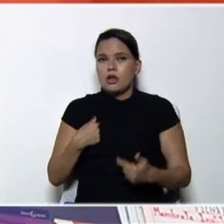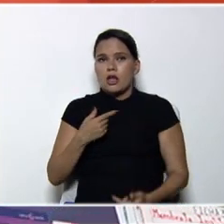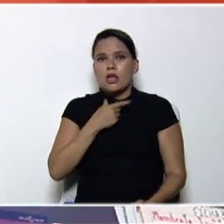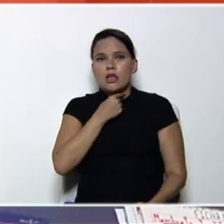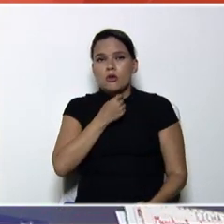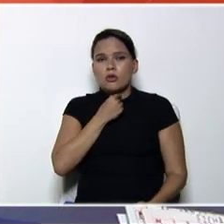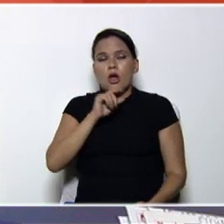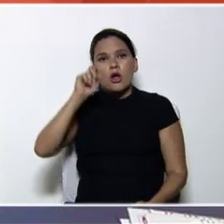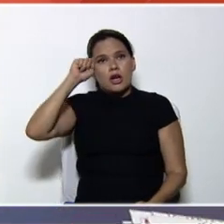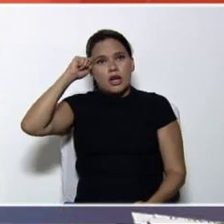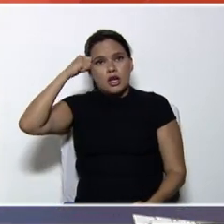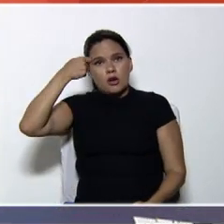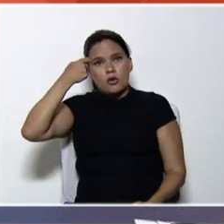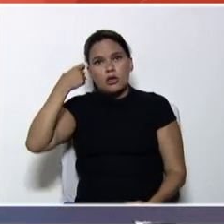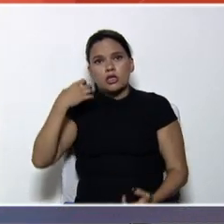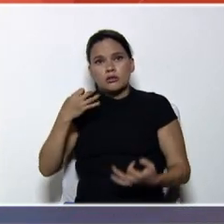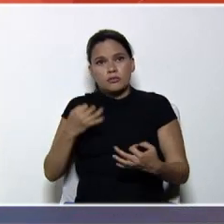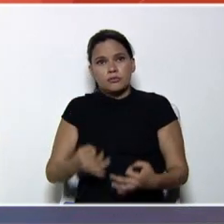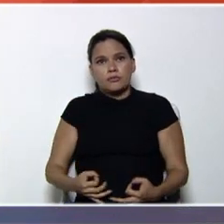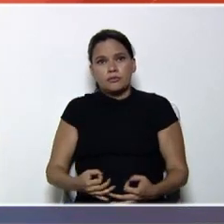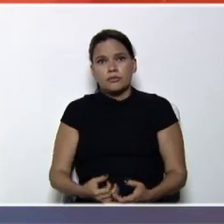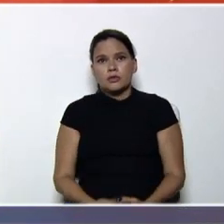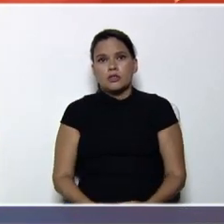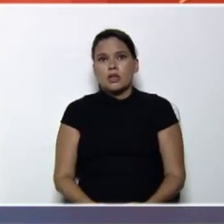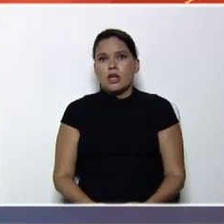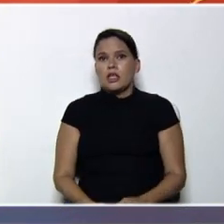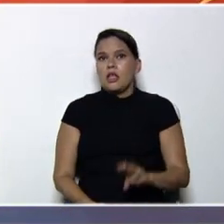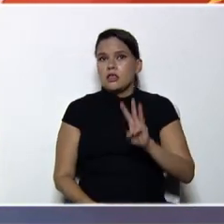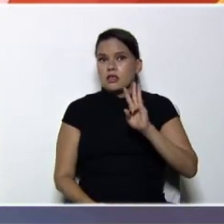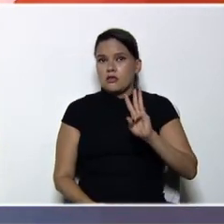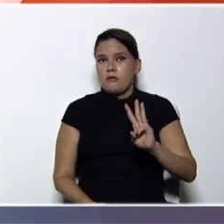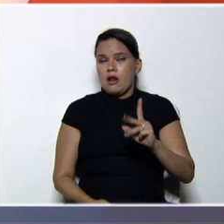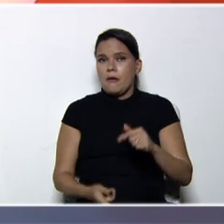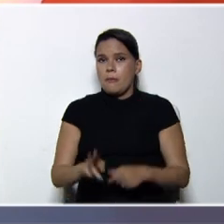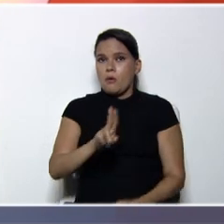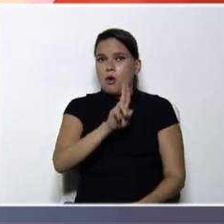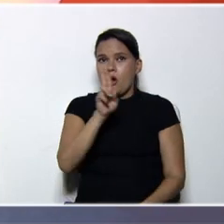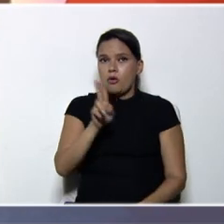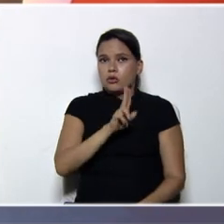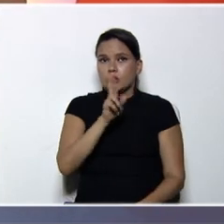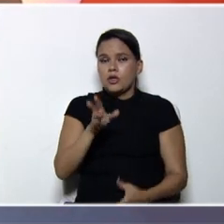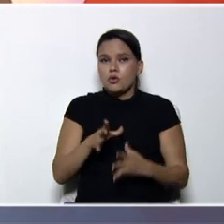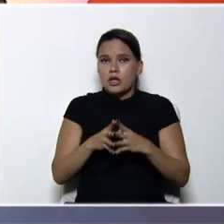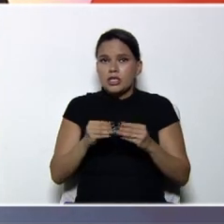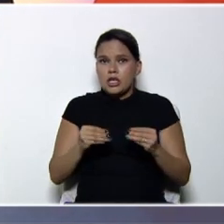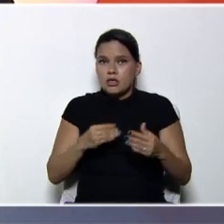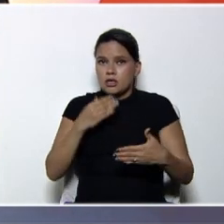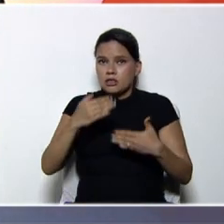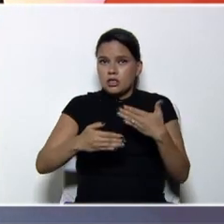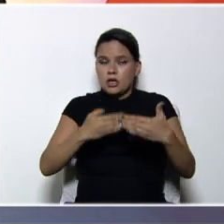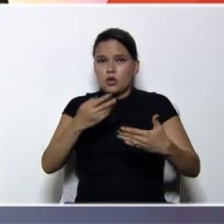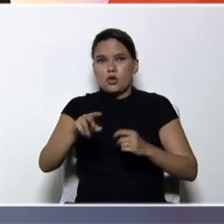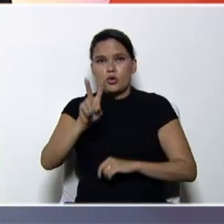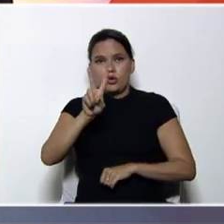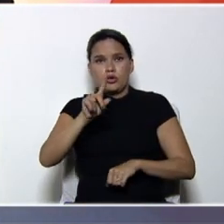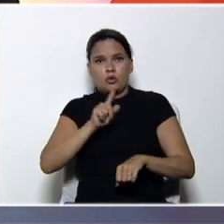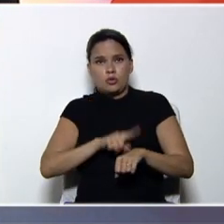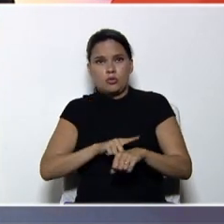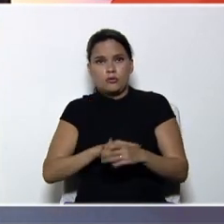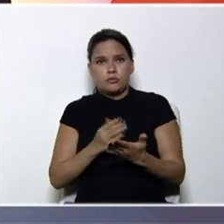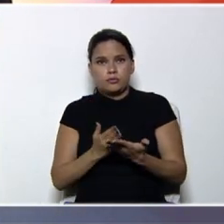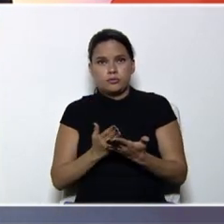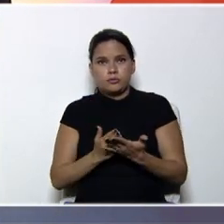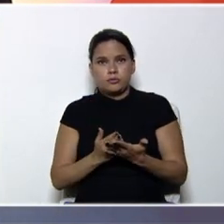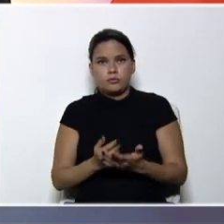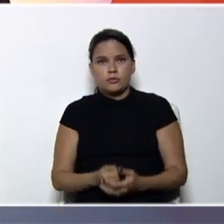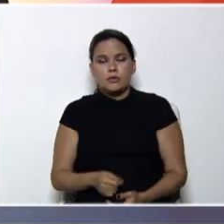gustado, recordándoles entonces que estas 3 fichas las vamos a utilizar durante el desarrollo de nuestro segundo momento pedagógico.